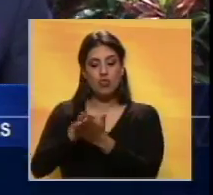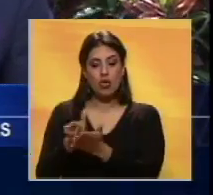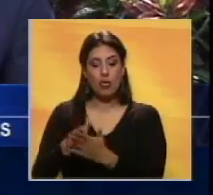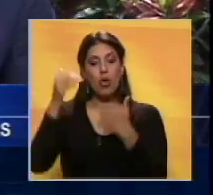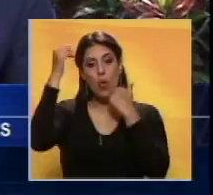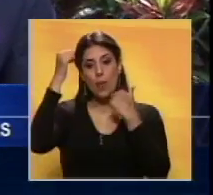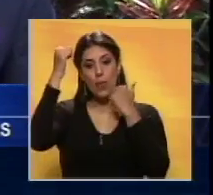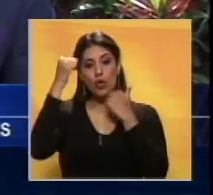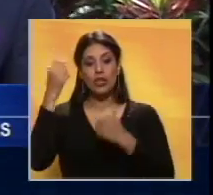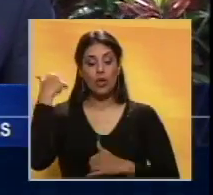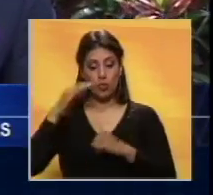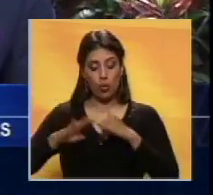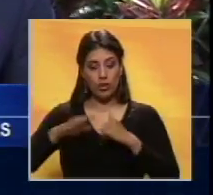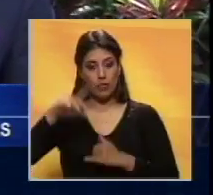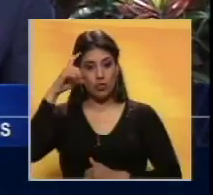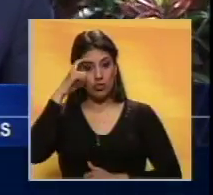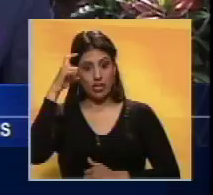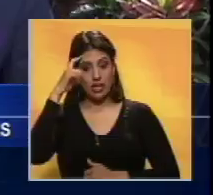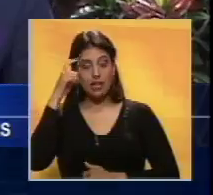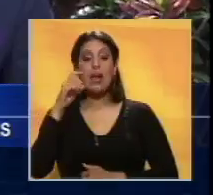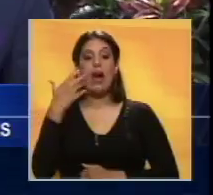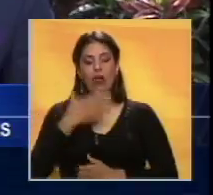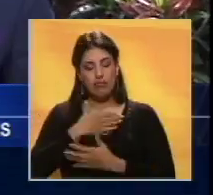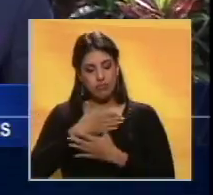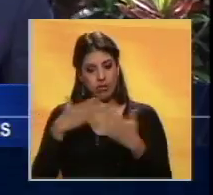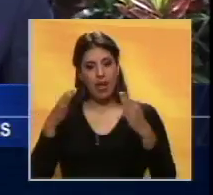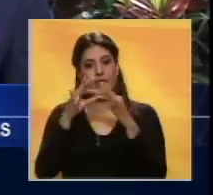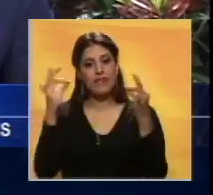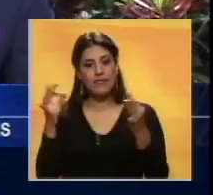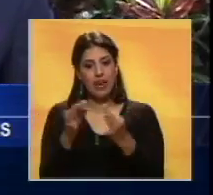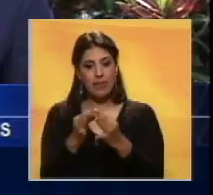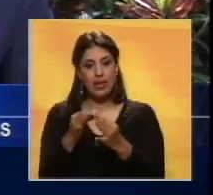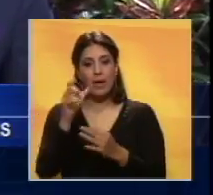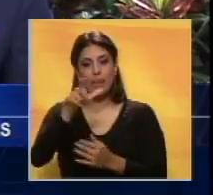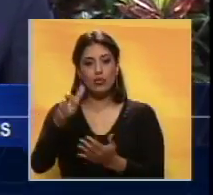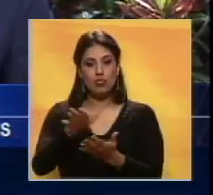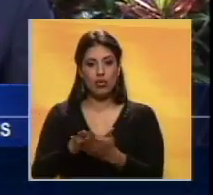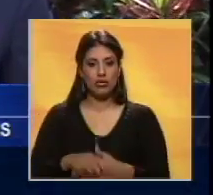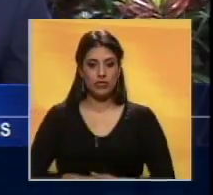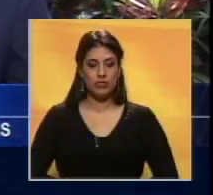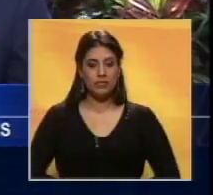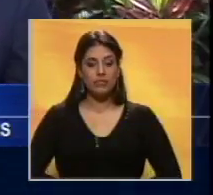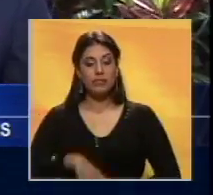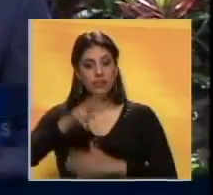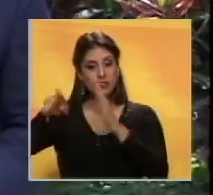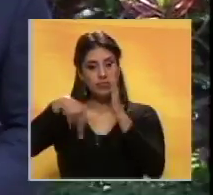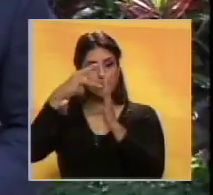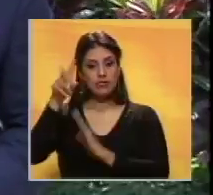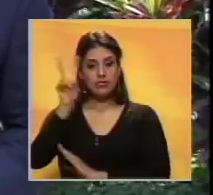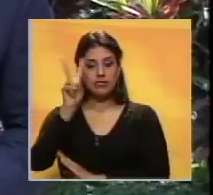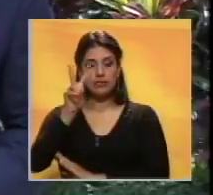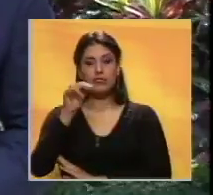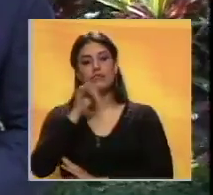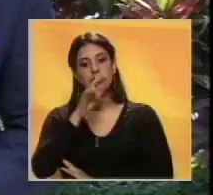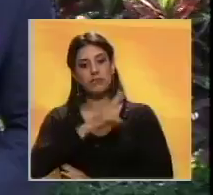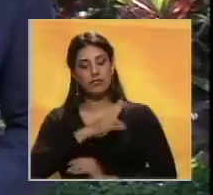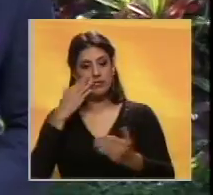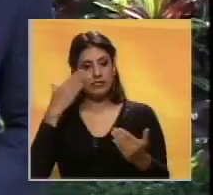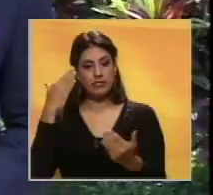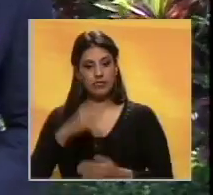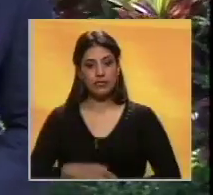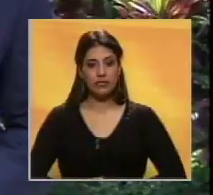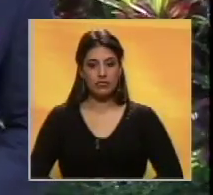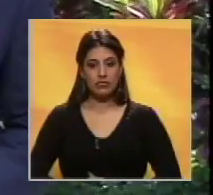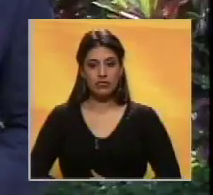en las protestas de los últimos días. Se solidarizó con los familiares de las víctimas. En Plaza Venezuela, Euclides Sotillo,